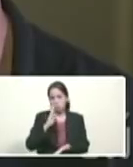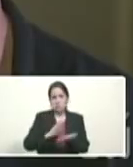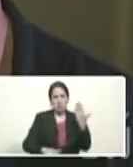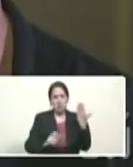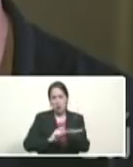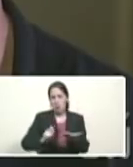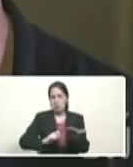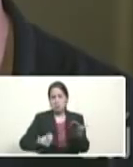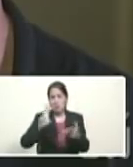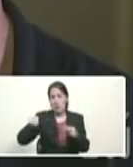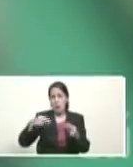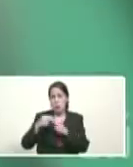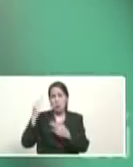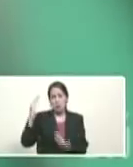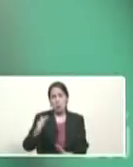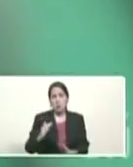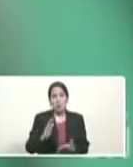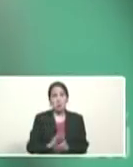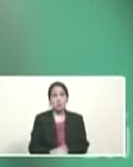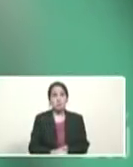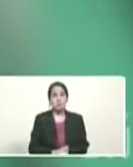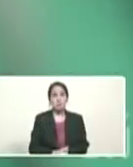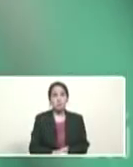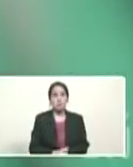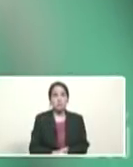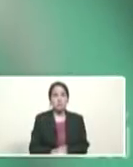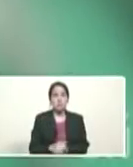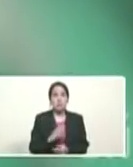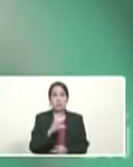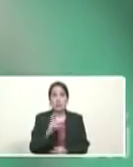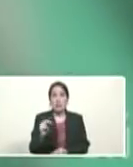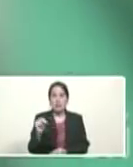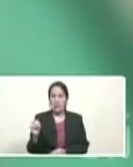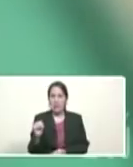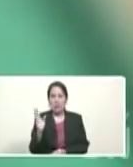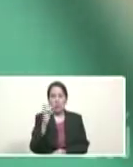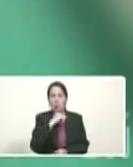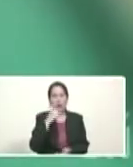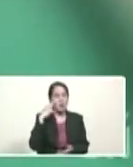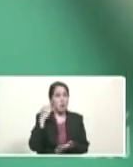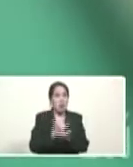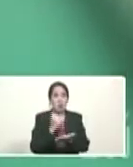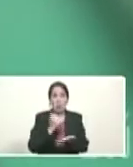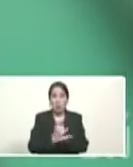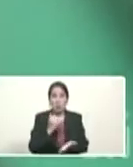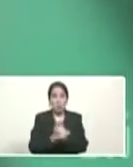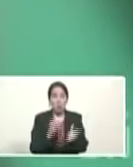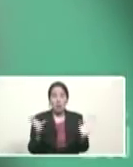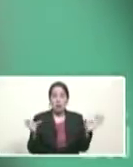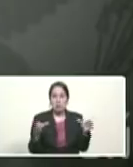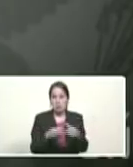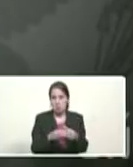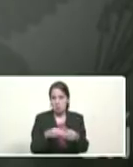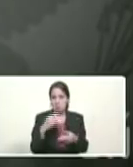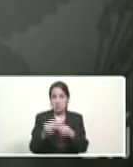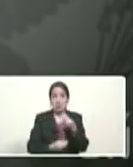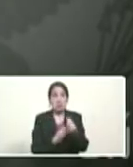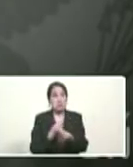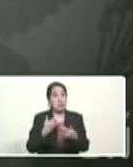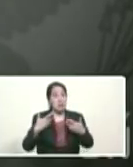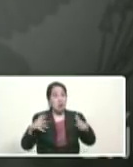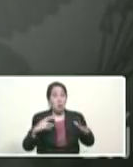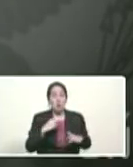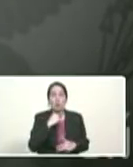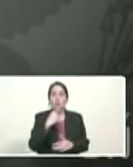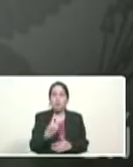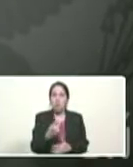notas y nunca más aparecieron cnn no tiene pruebas de que estas supuestas reuniones realmente ocurrieran un portavoz del